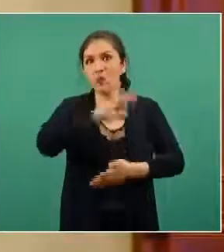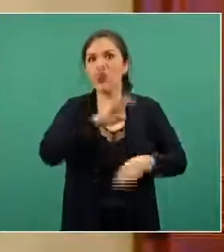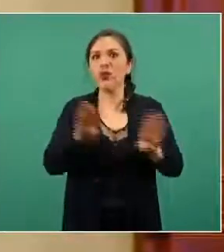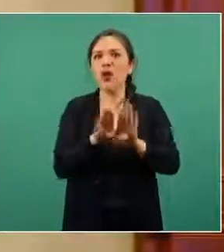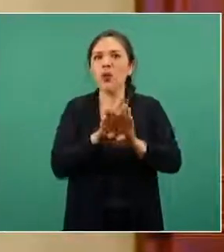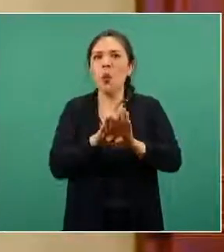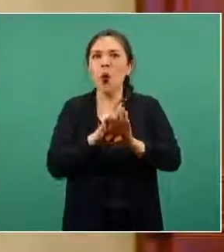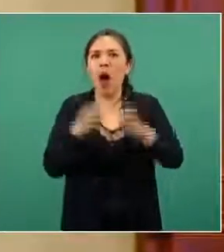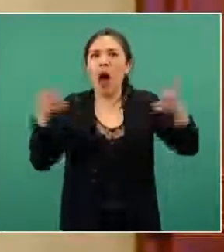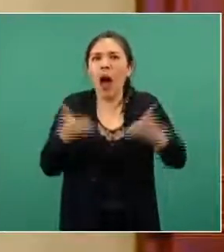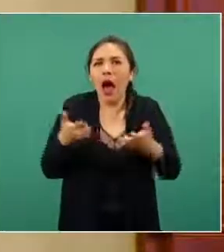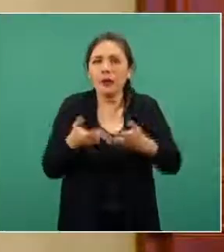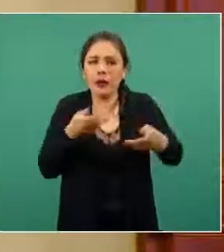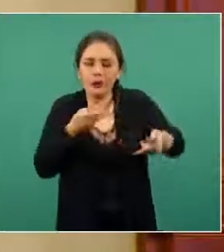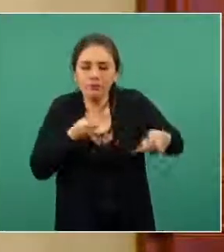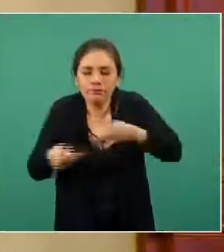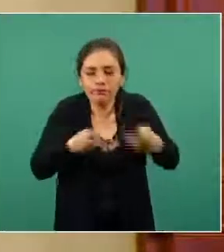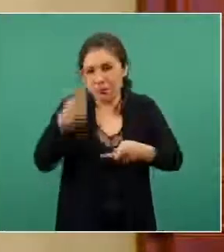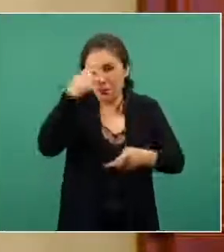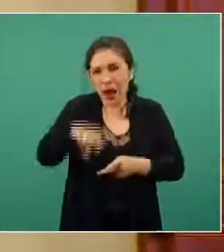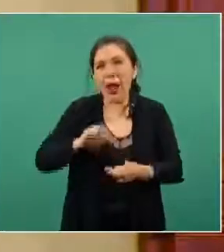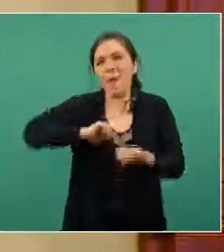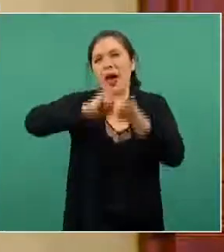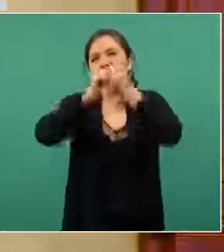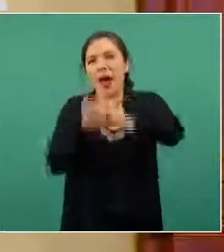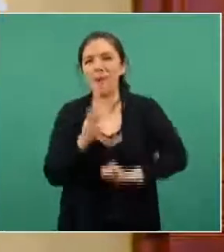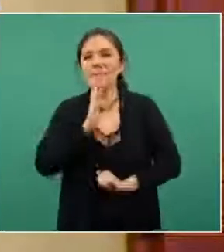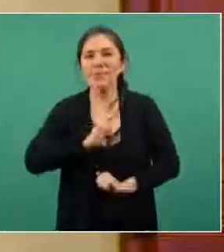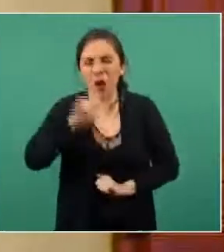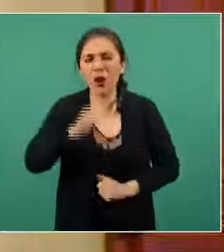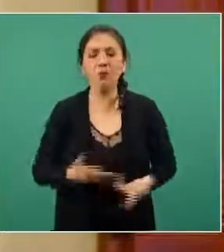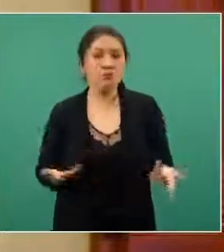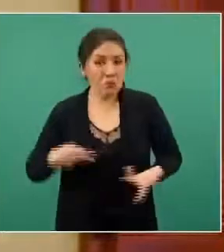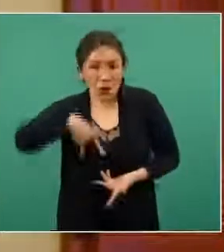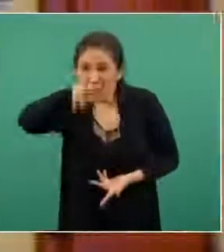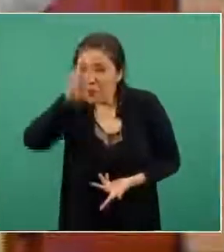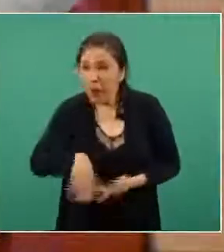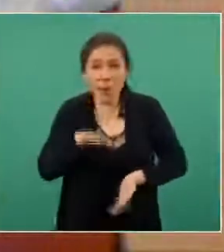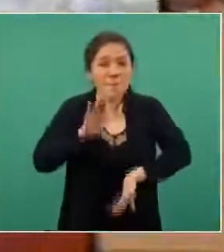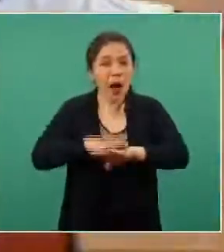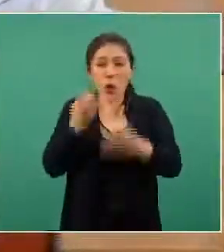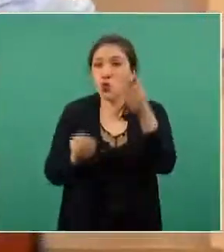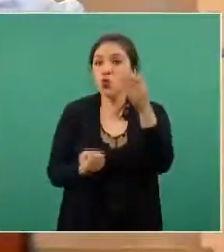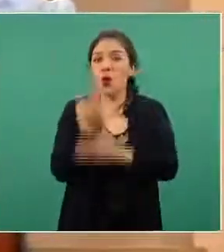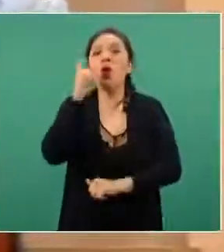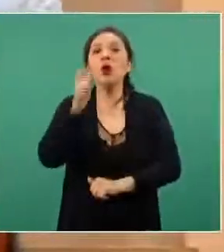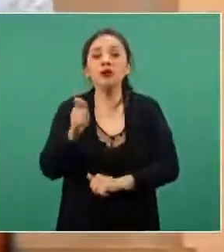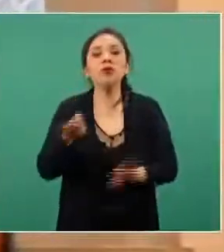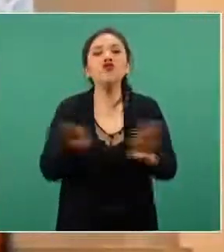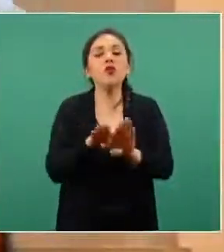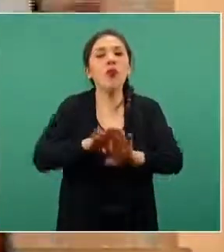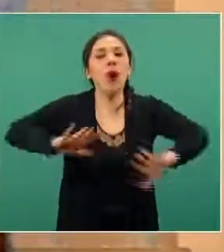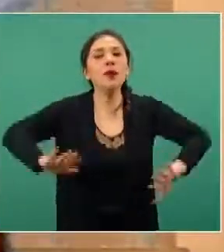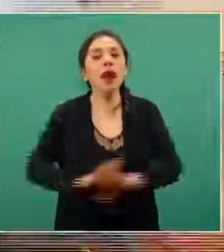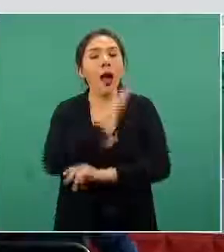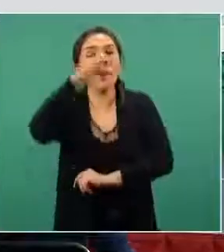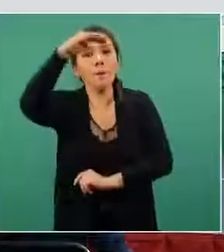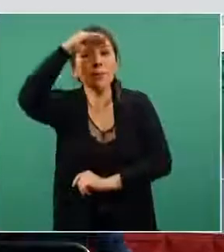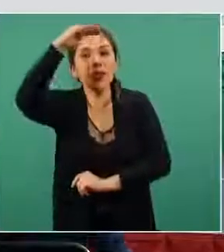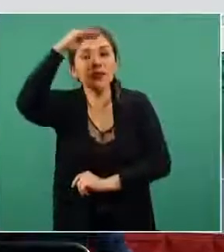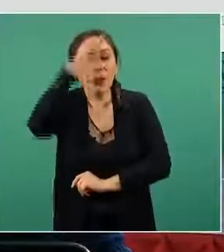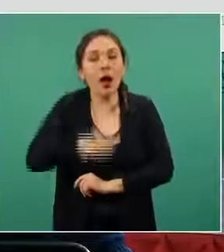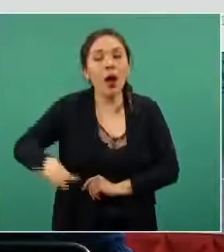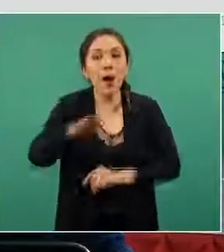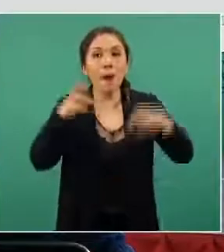algunas medidas de mejora. Pero ¿qué les parece que la mayor innovación es cambiar el curso de pensamiento? Y eso se